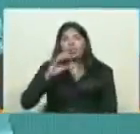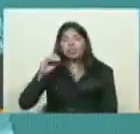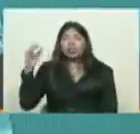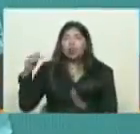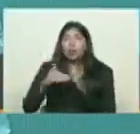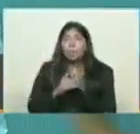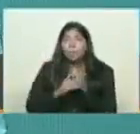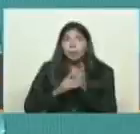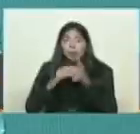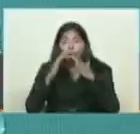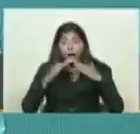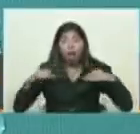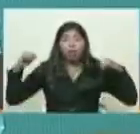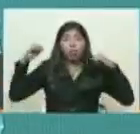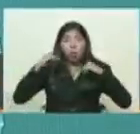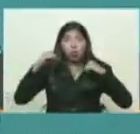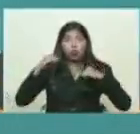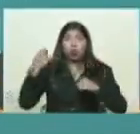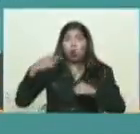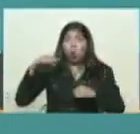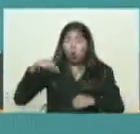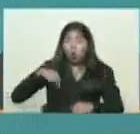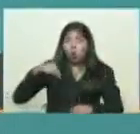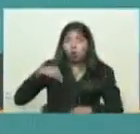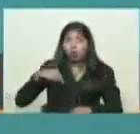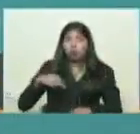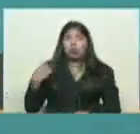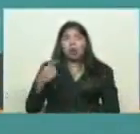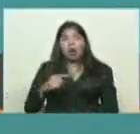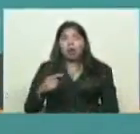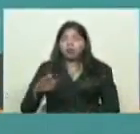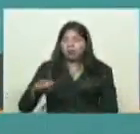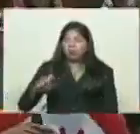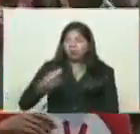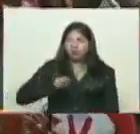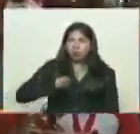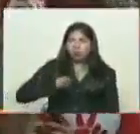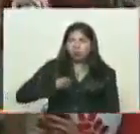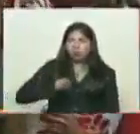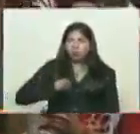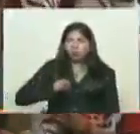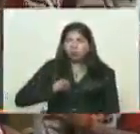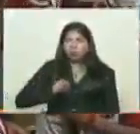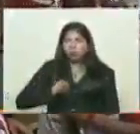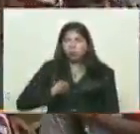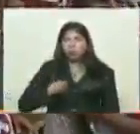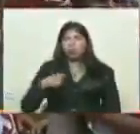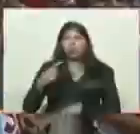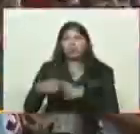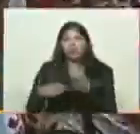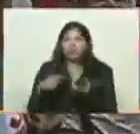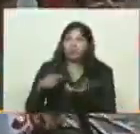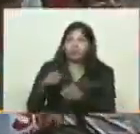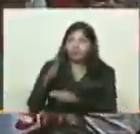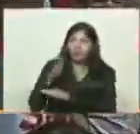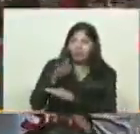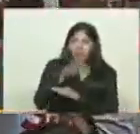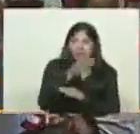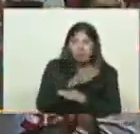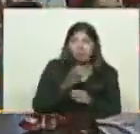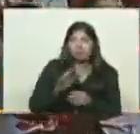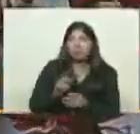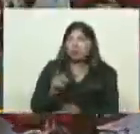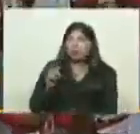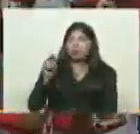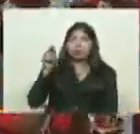mayores hoy obtienen una pensión luego del censo realizado por los brigadistas de este